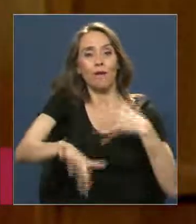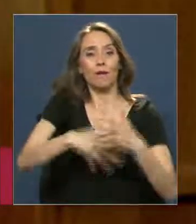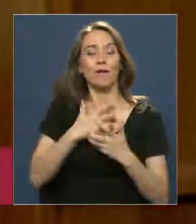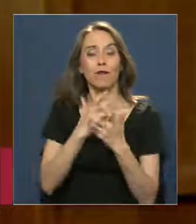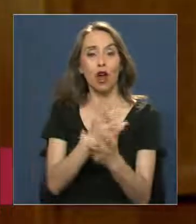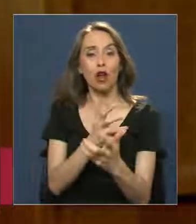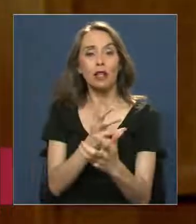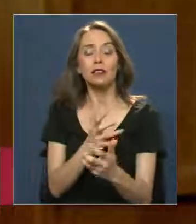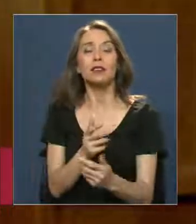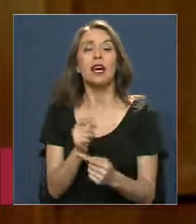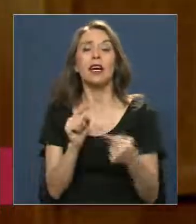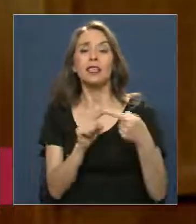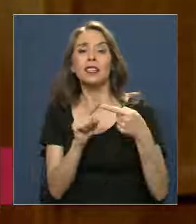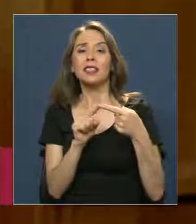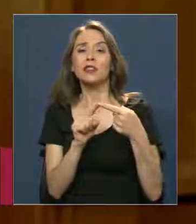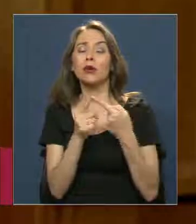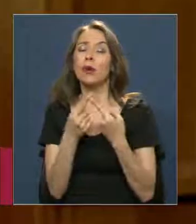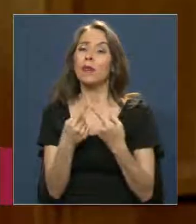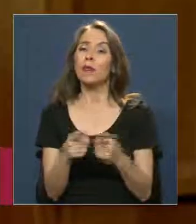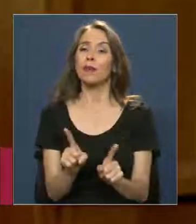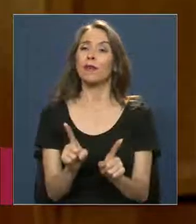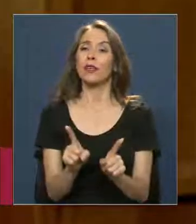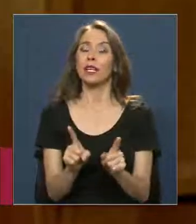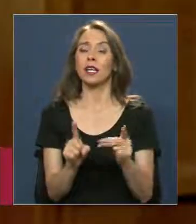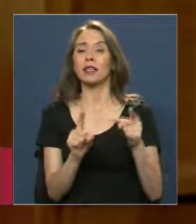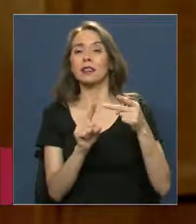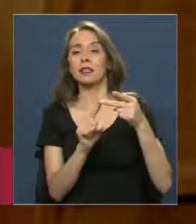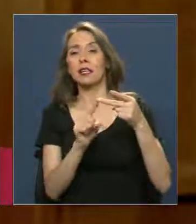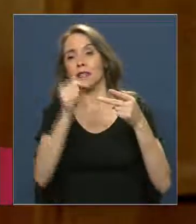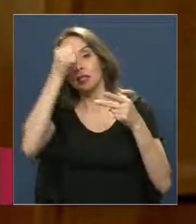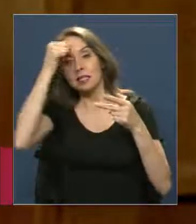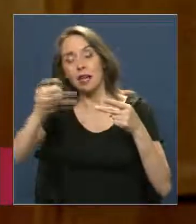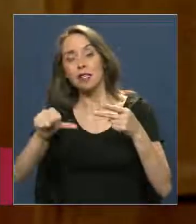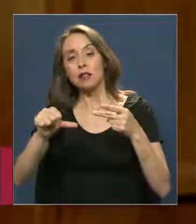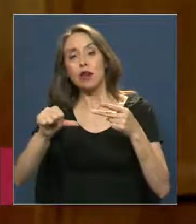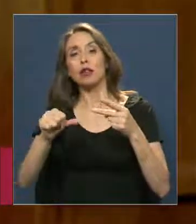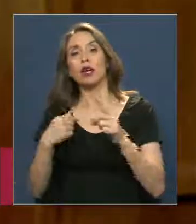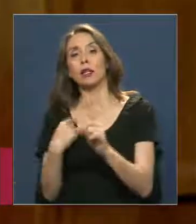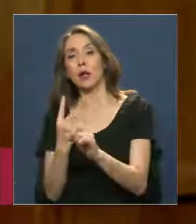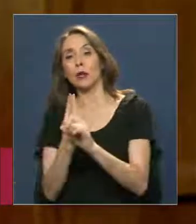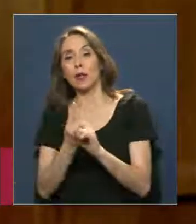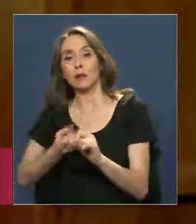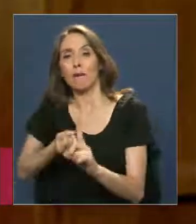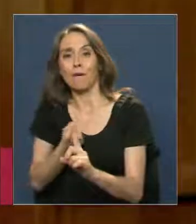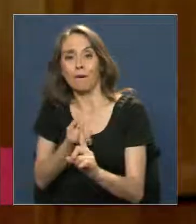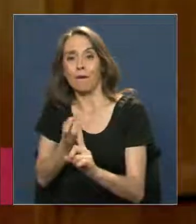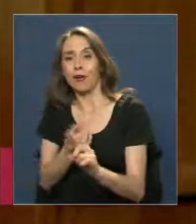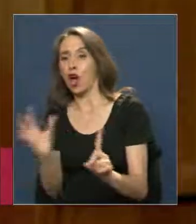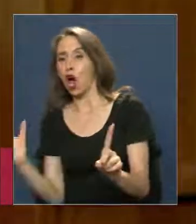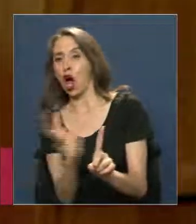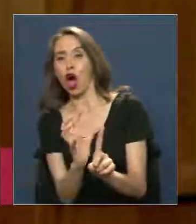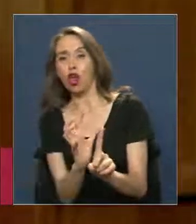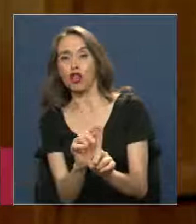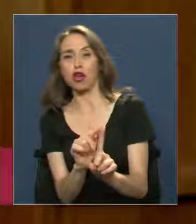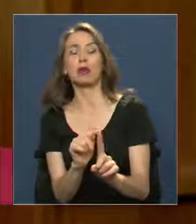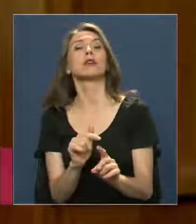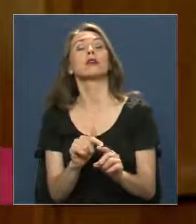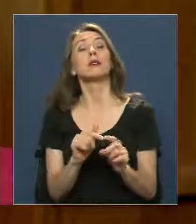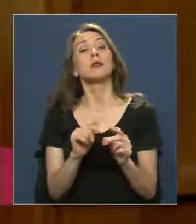muy difícil y es muy distinto que sancionar la incitación directa al odio. En